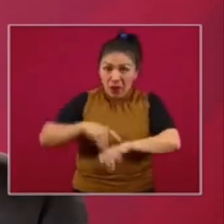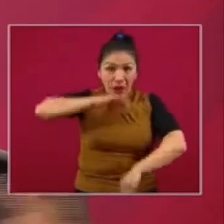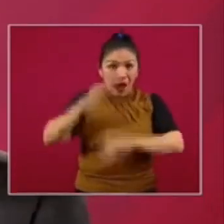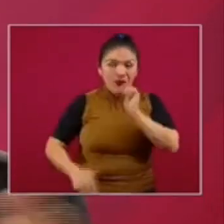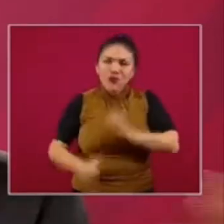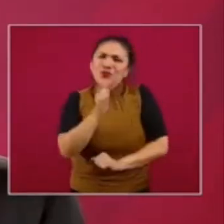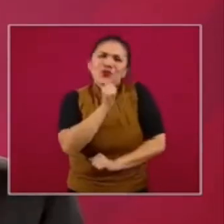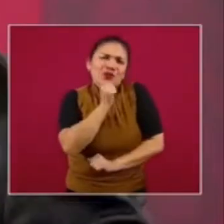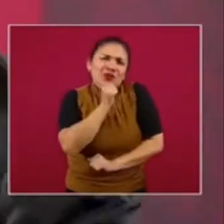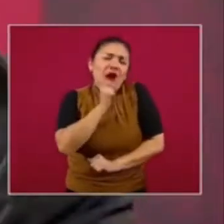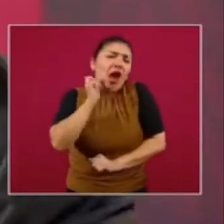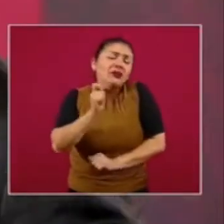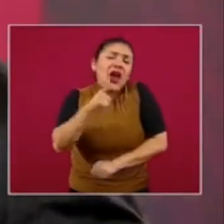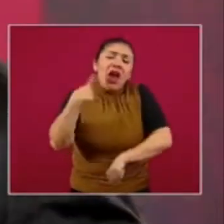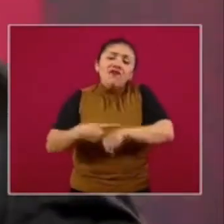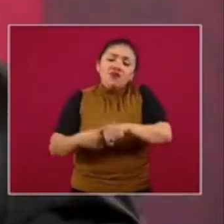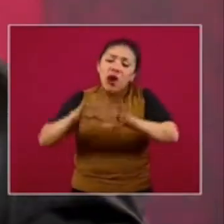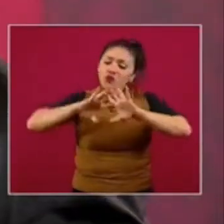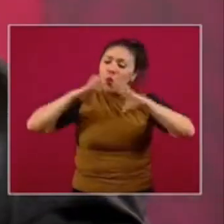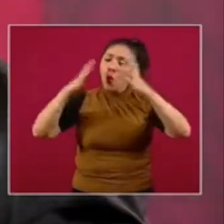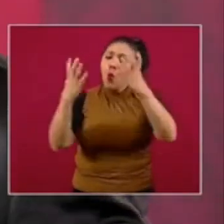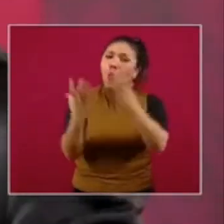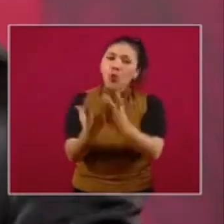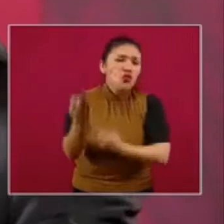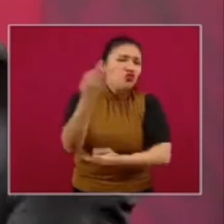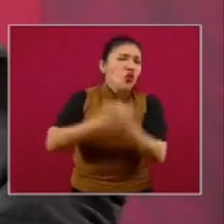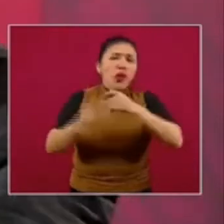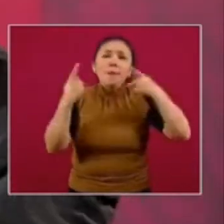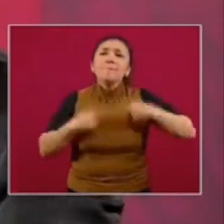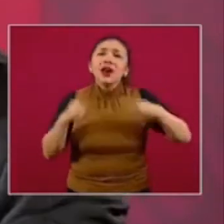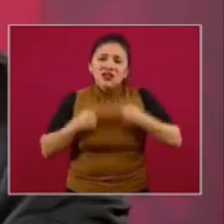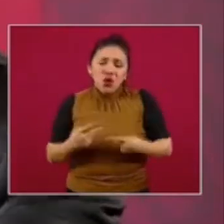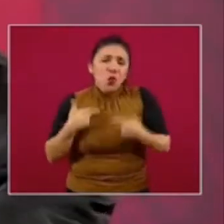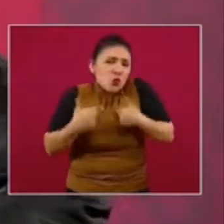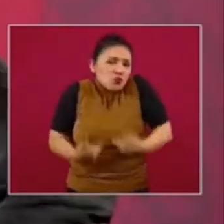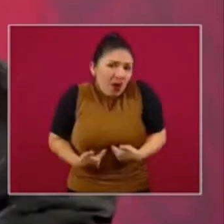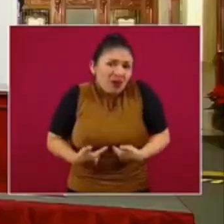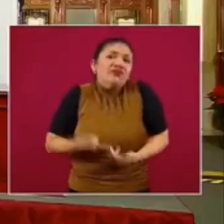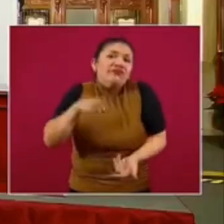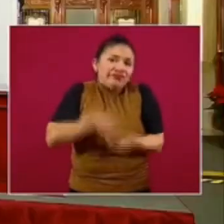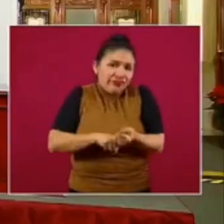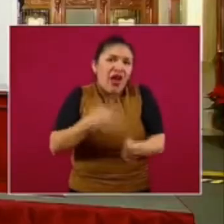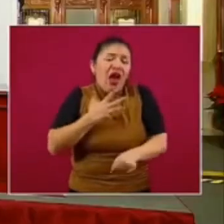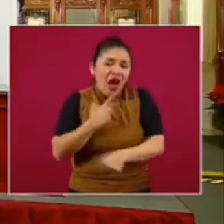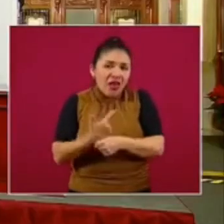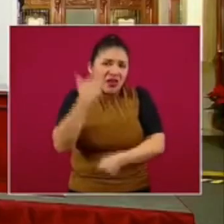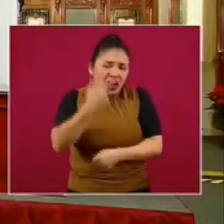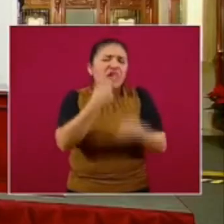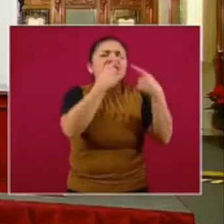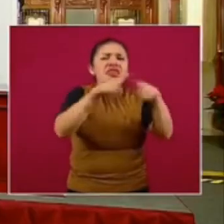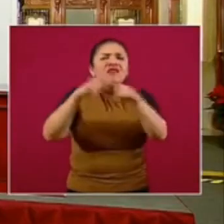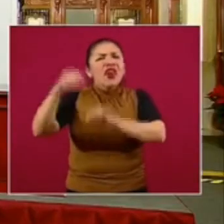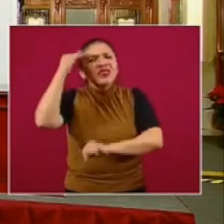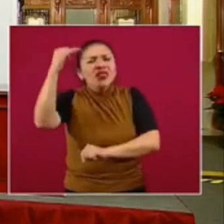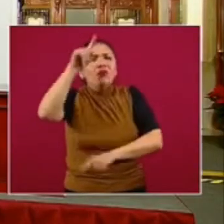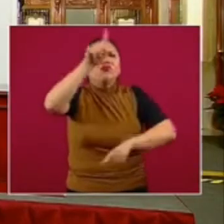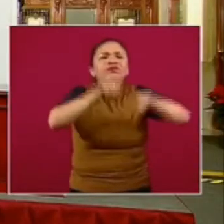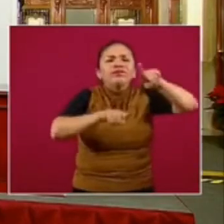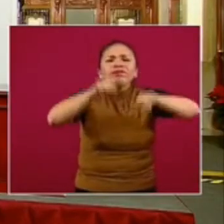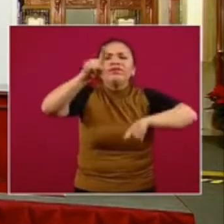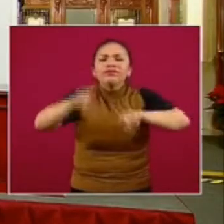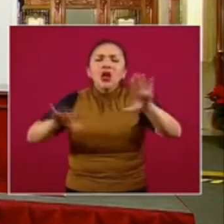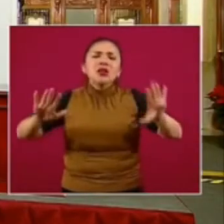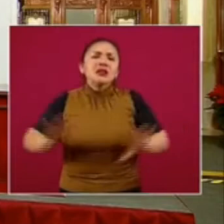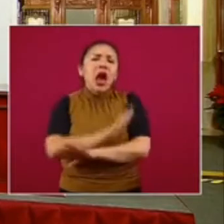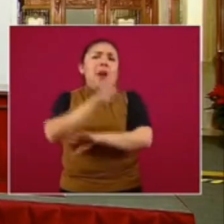1.122.362 casos confirmados. Con las cifras anunciadas hasta este martes, México se mantiene como el undécimo país con